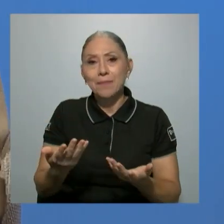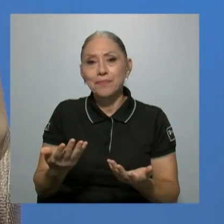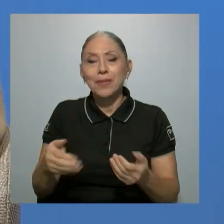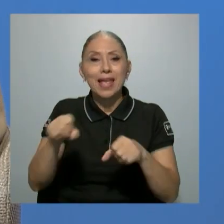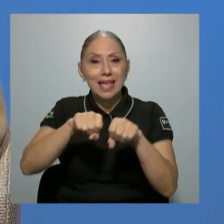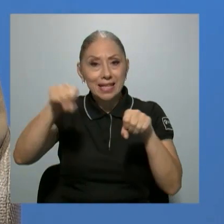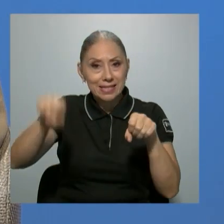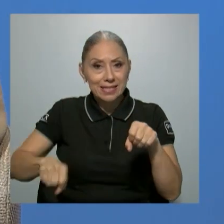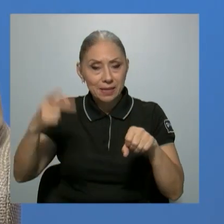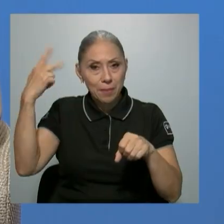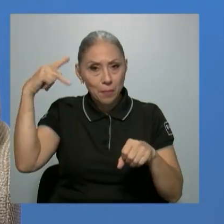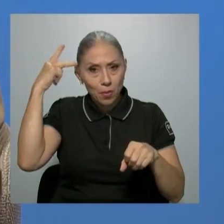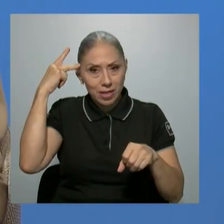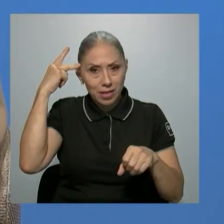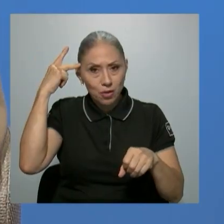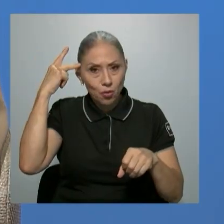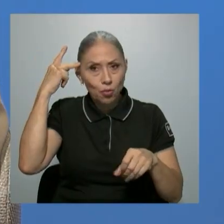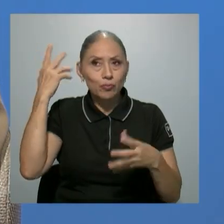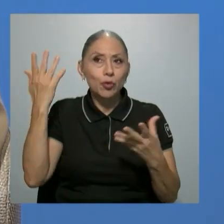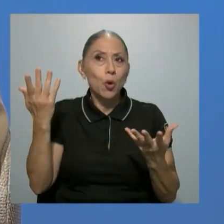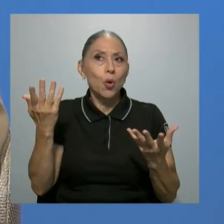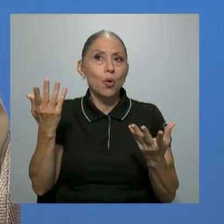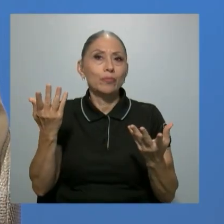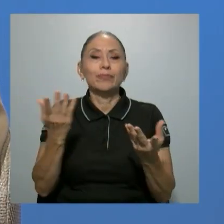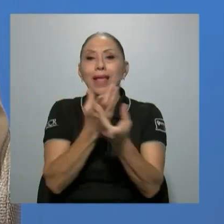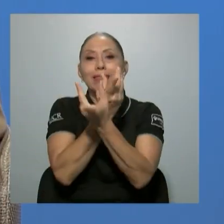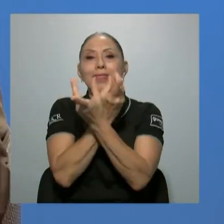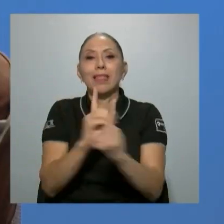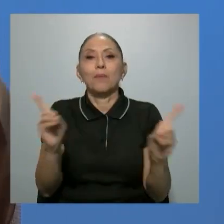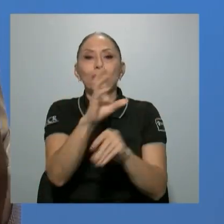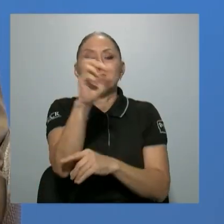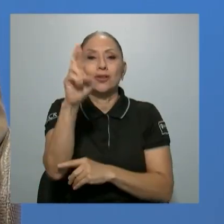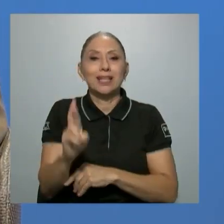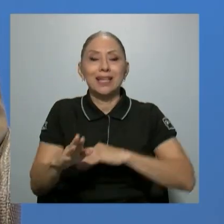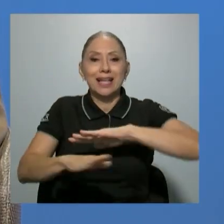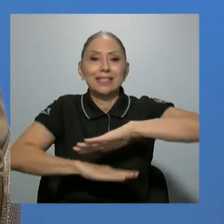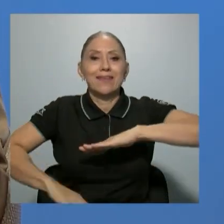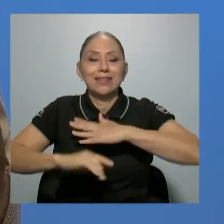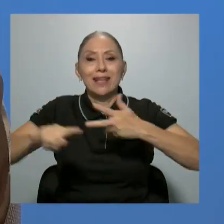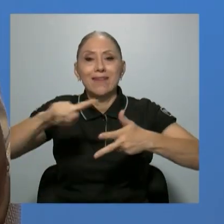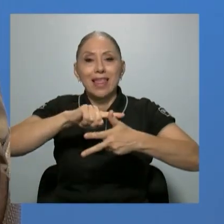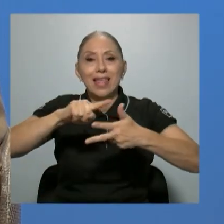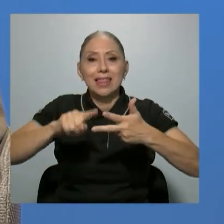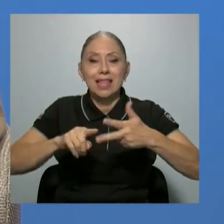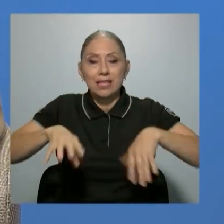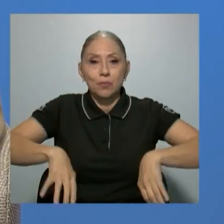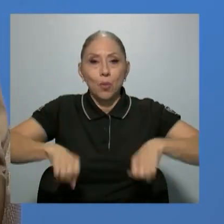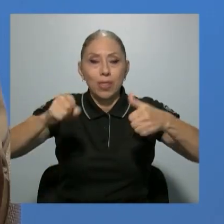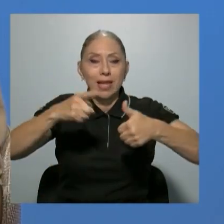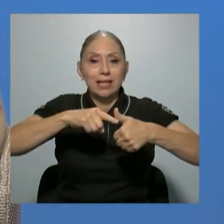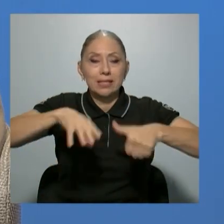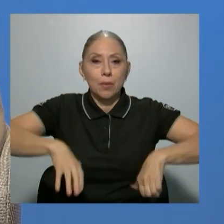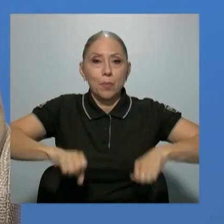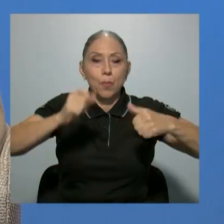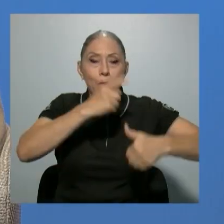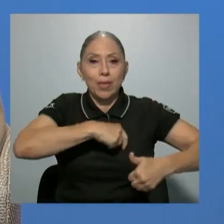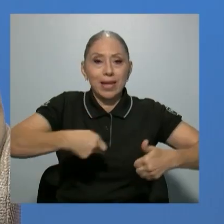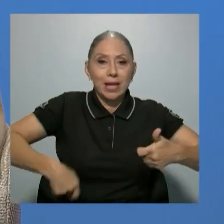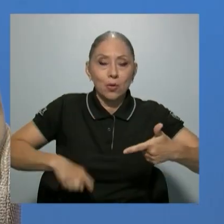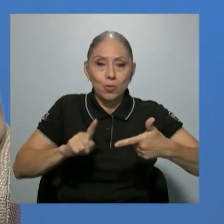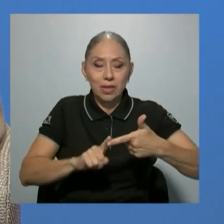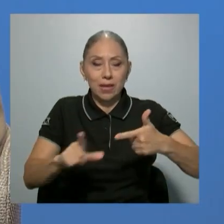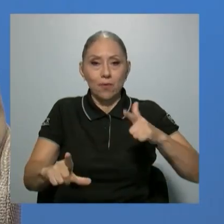sistema político o la democracia en Costa Rica está basada en 3 poderes de la República: el Ejecutivo, el Legislativo y el